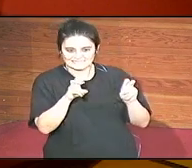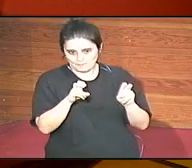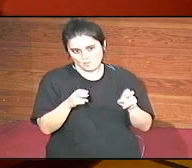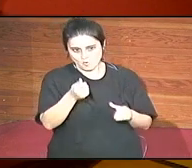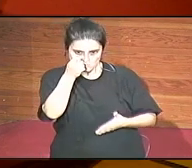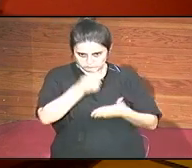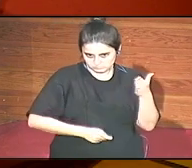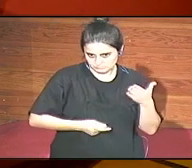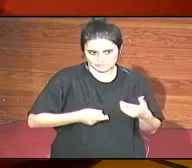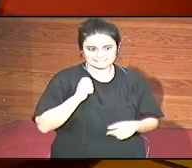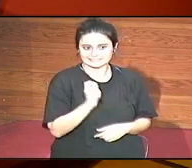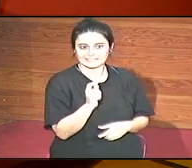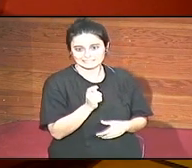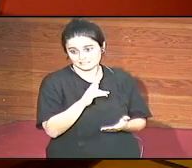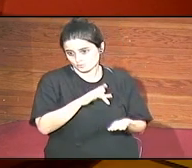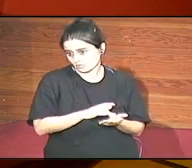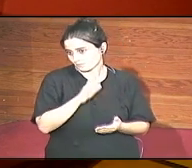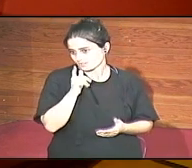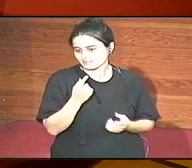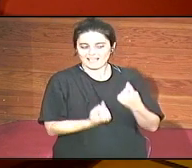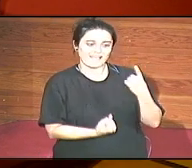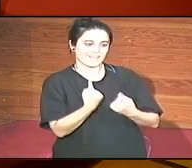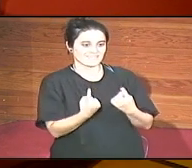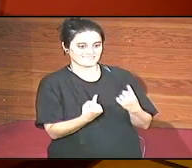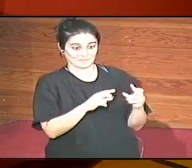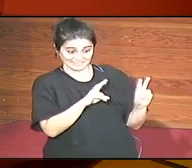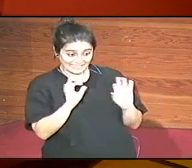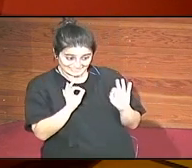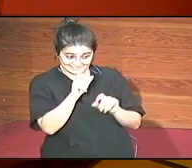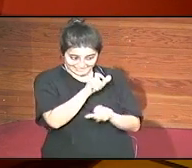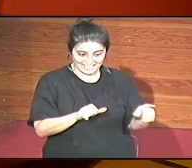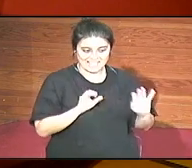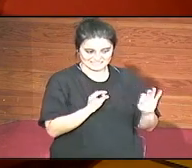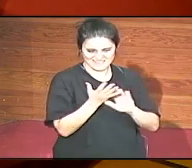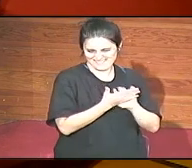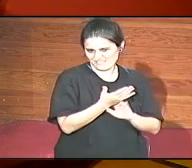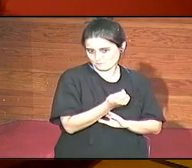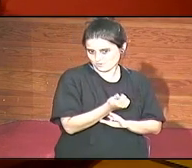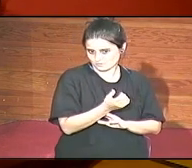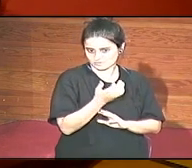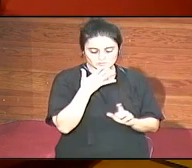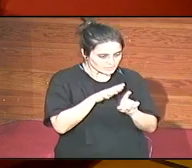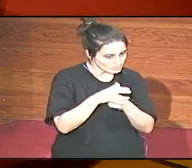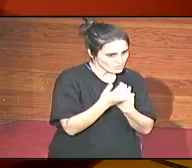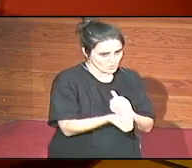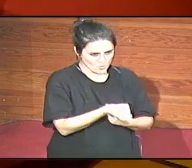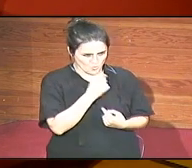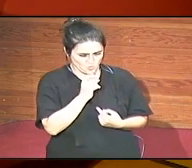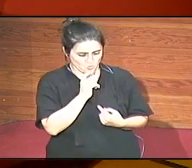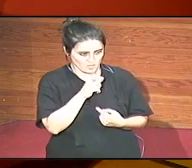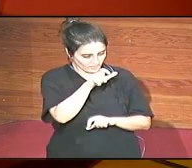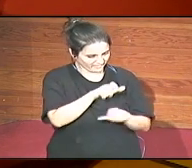y creo que no hablamos suficiente de esta gente de un montón de gente que cuando la situación es muy complicada deciden actuar como seres humanos y